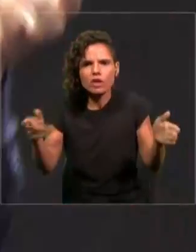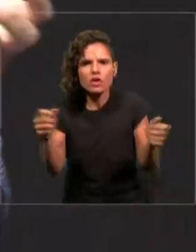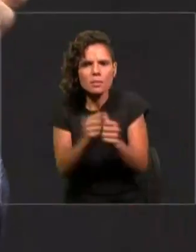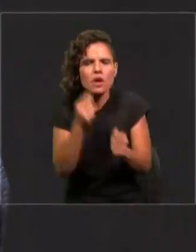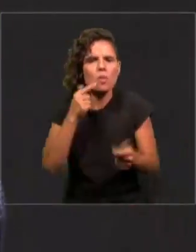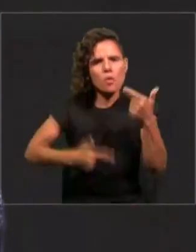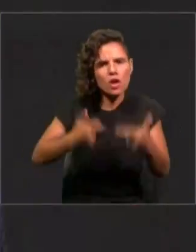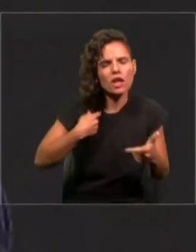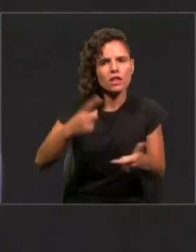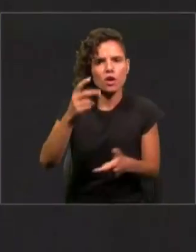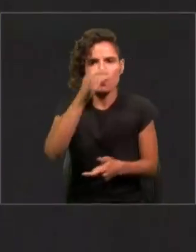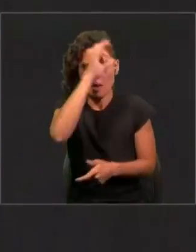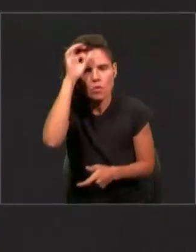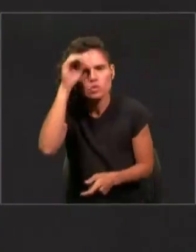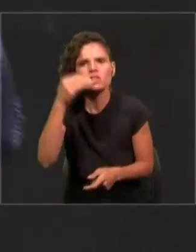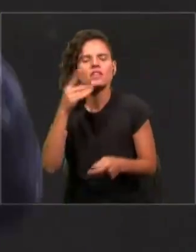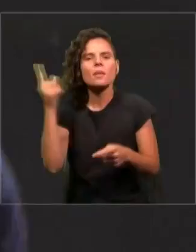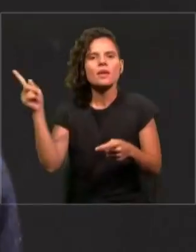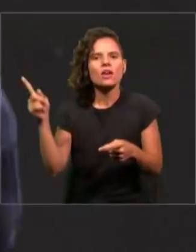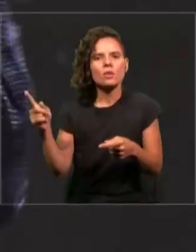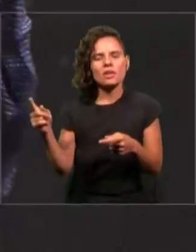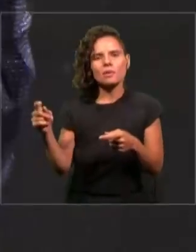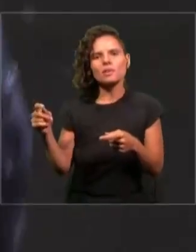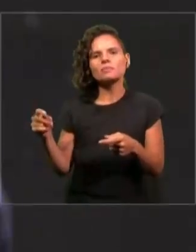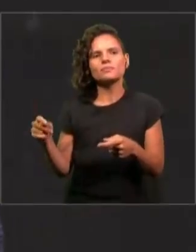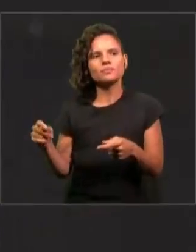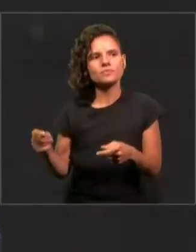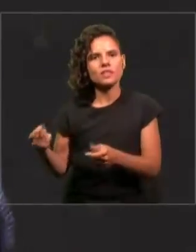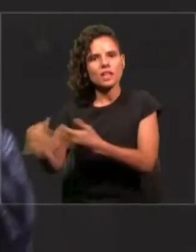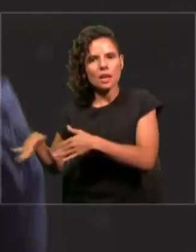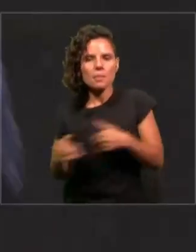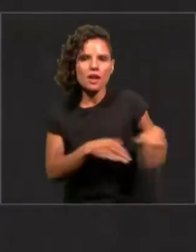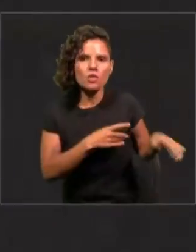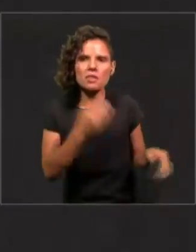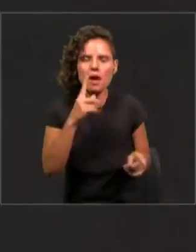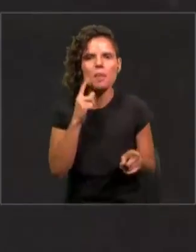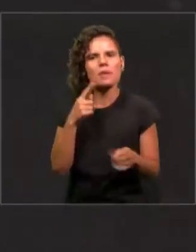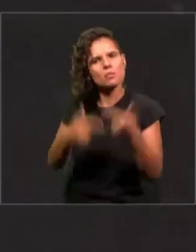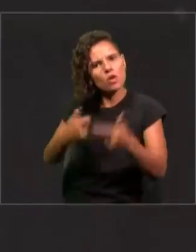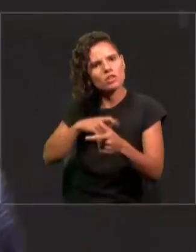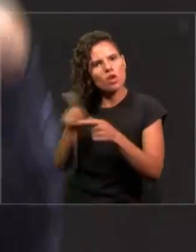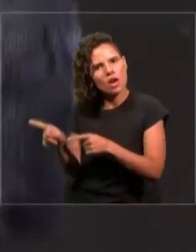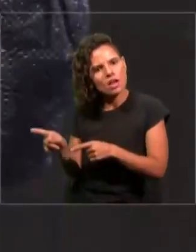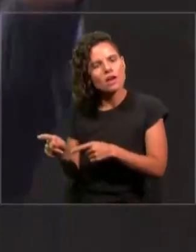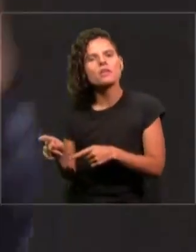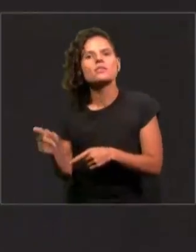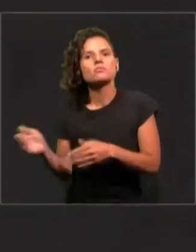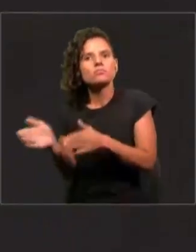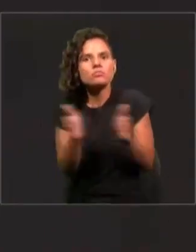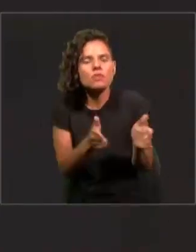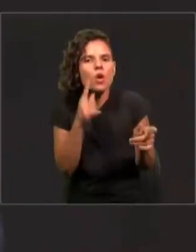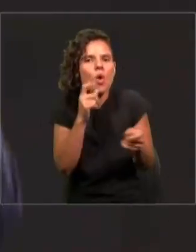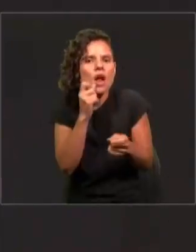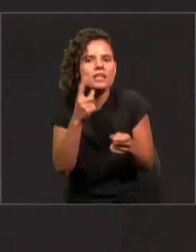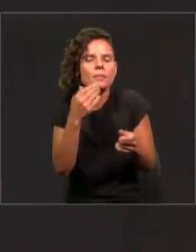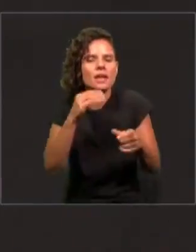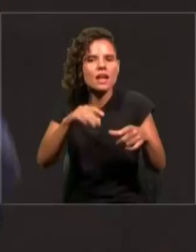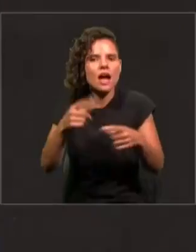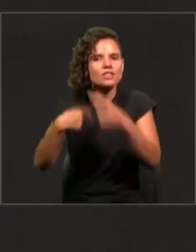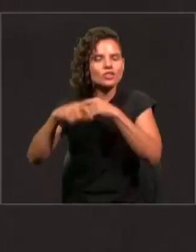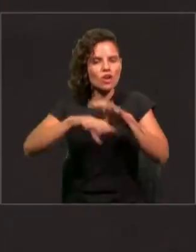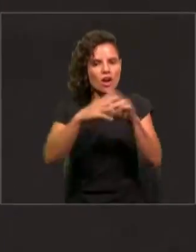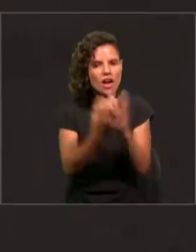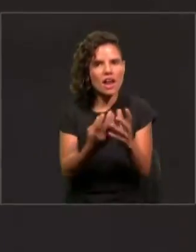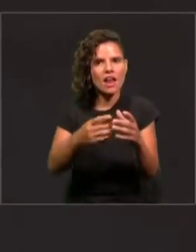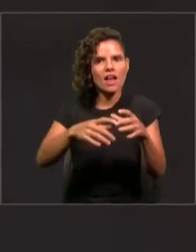mapuches, también con los representantes Rapa Nui, hacer la historia del siglo XXI, la transición democrática, bueno, desde la historia del Consejo de todas las tierras, con la historia de la